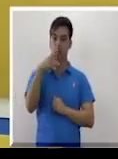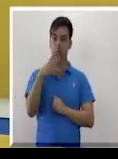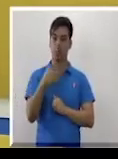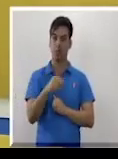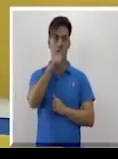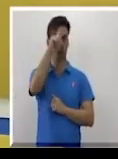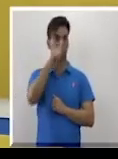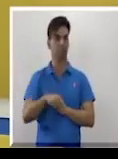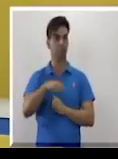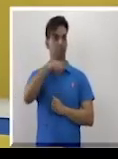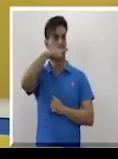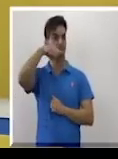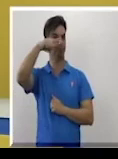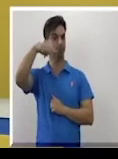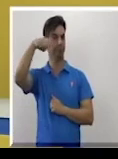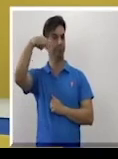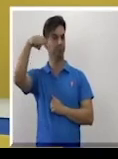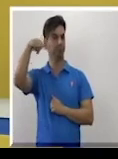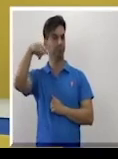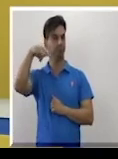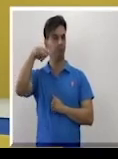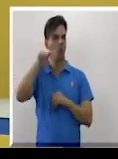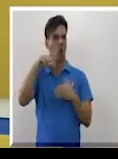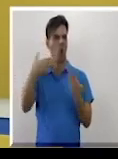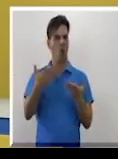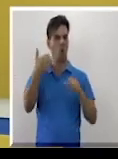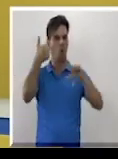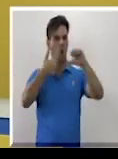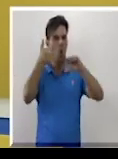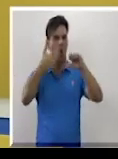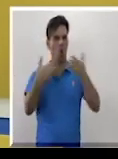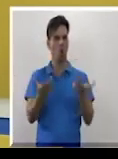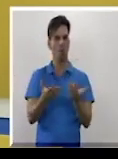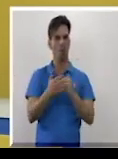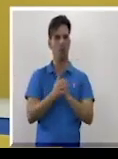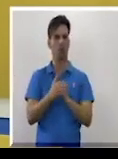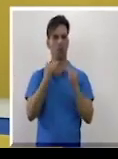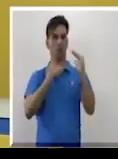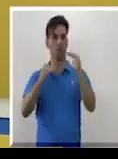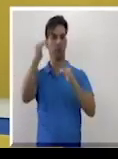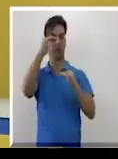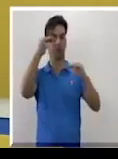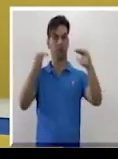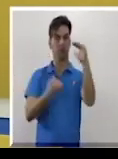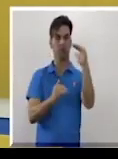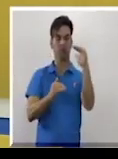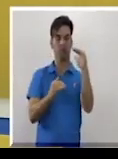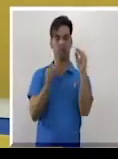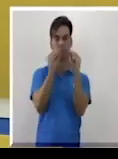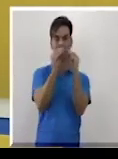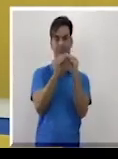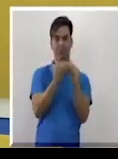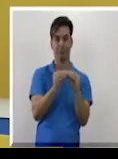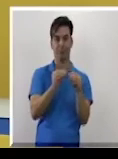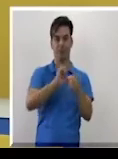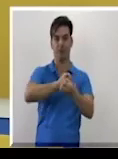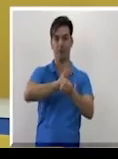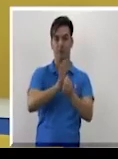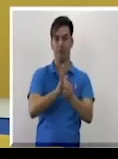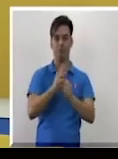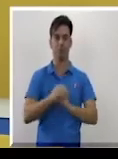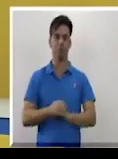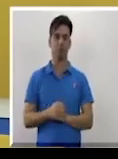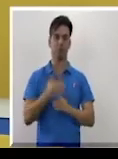utilizan mucho la estadística, conocimiento que has aprendido en este nivel educativo y que vas a ampliar